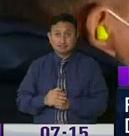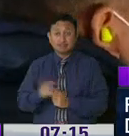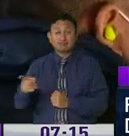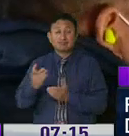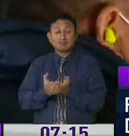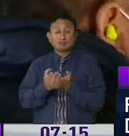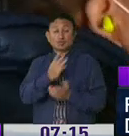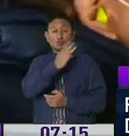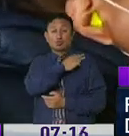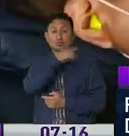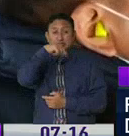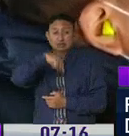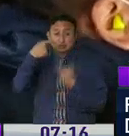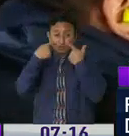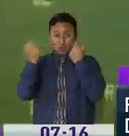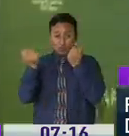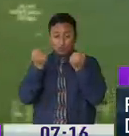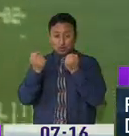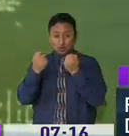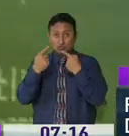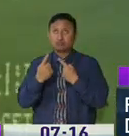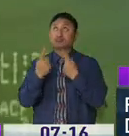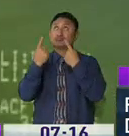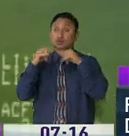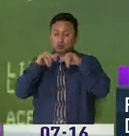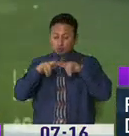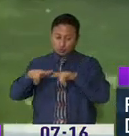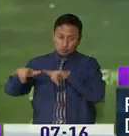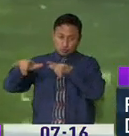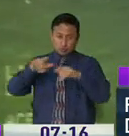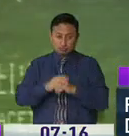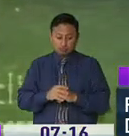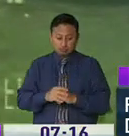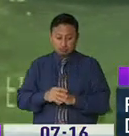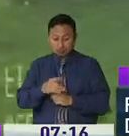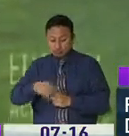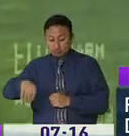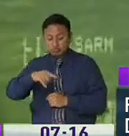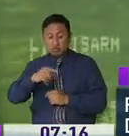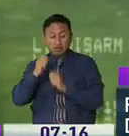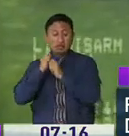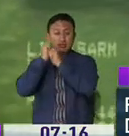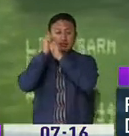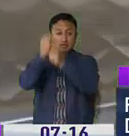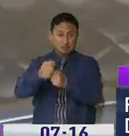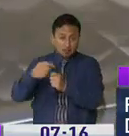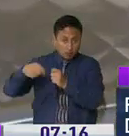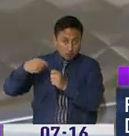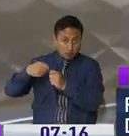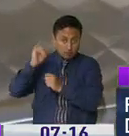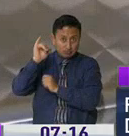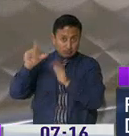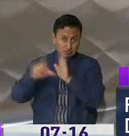controles satelitales de pesca ilegal. Dependiendo de cuál sea su actividad o su movimiento,